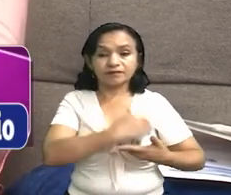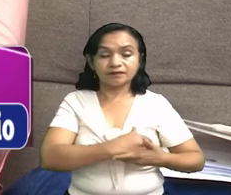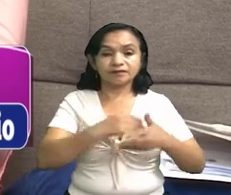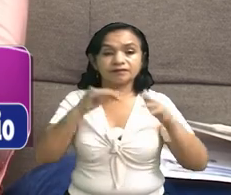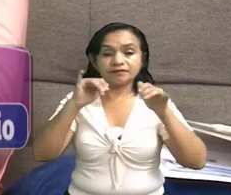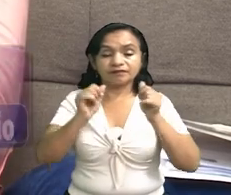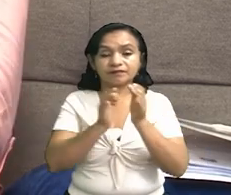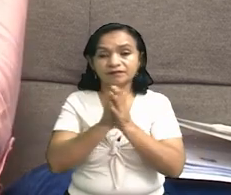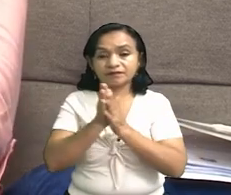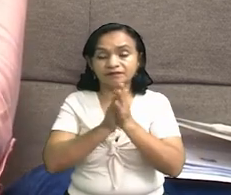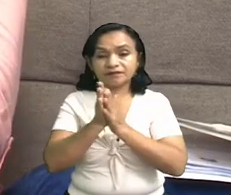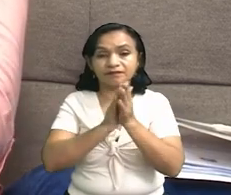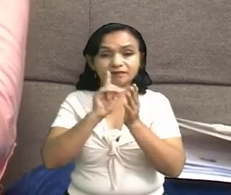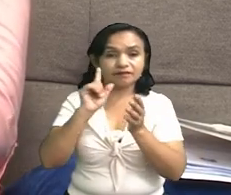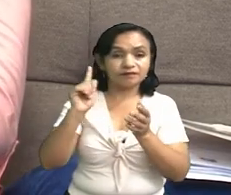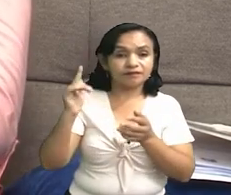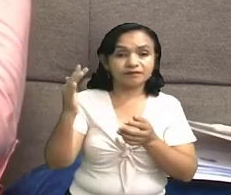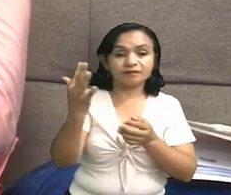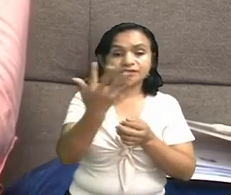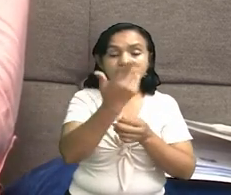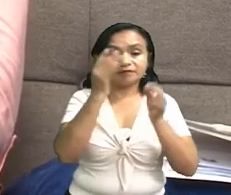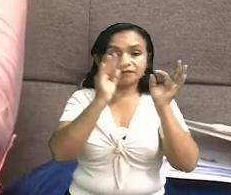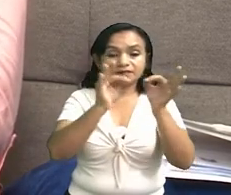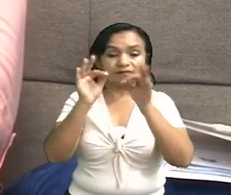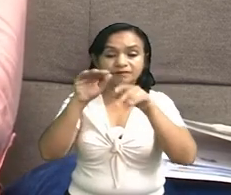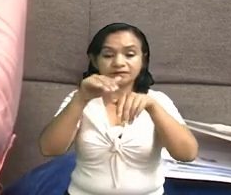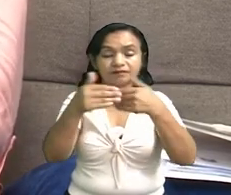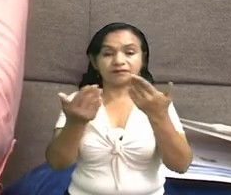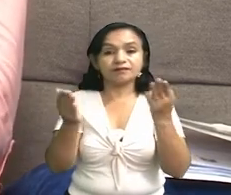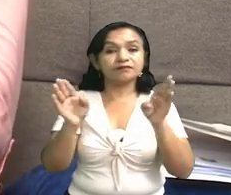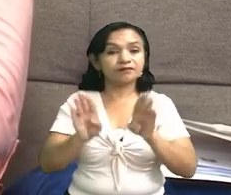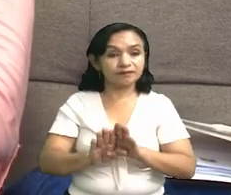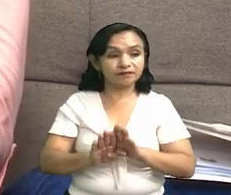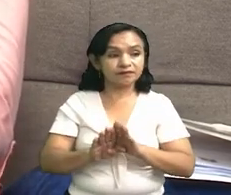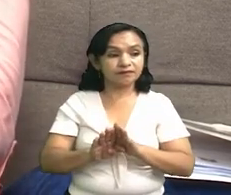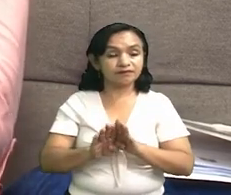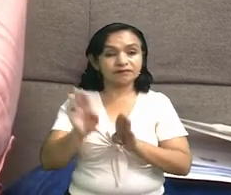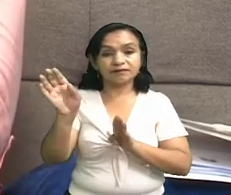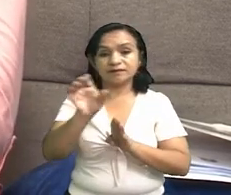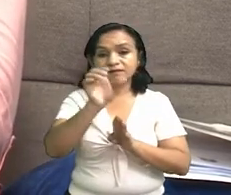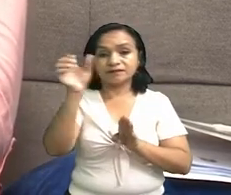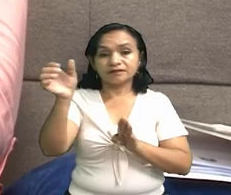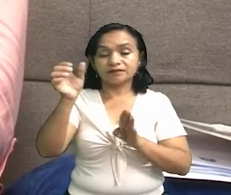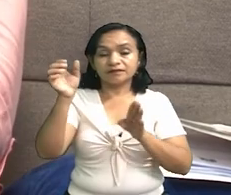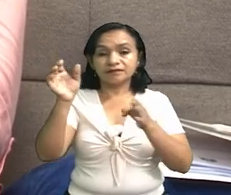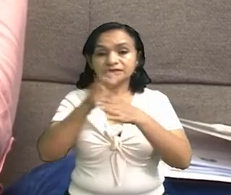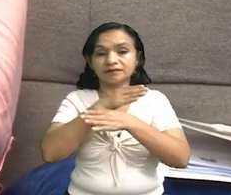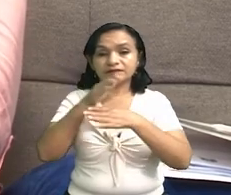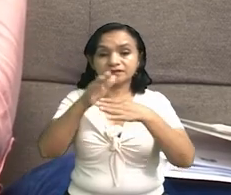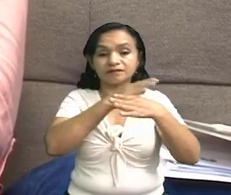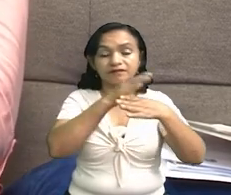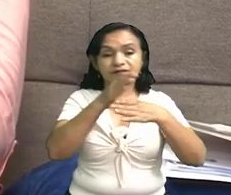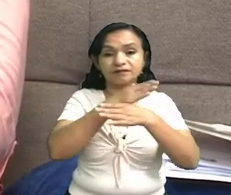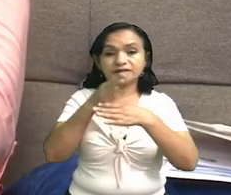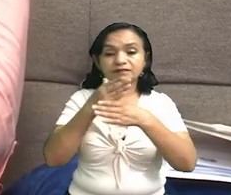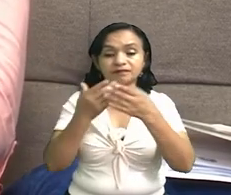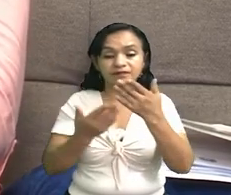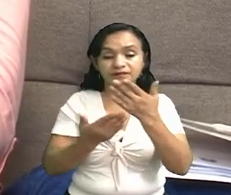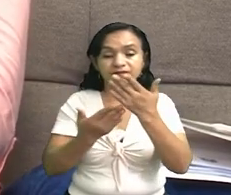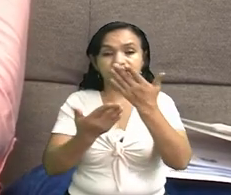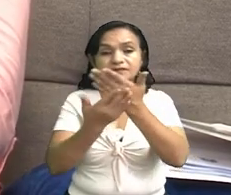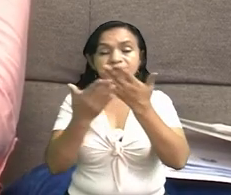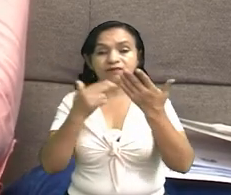están instalados en la red 6. Está instalado todo. Y también otras instalaciones tecnológicas que se van a